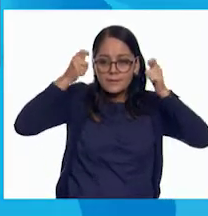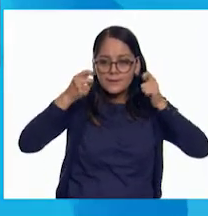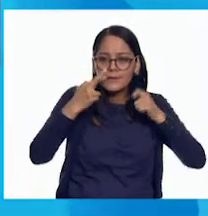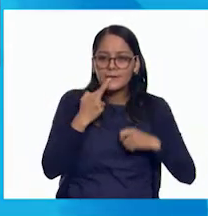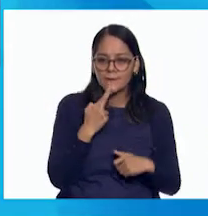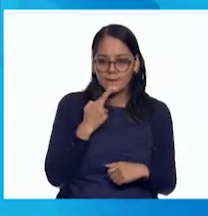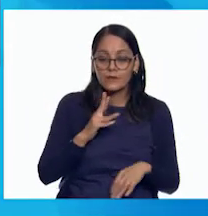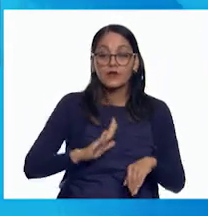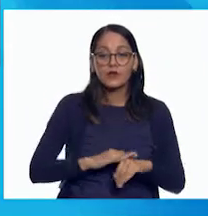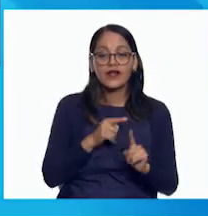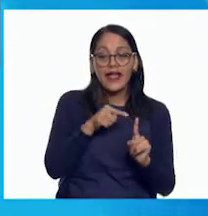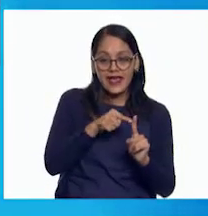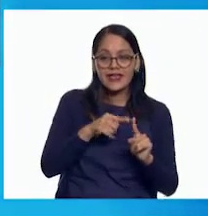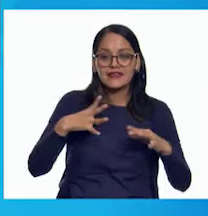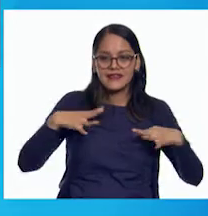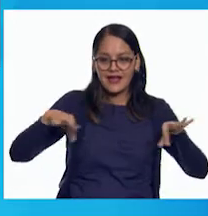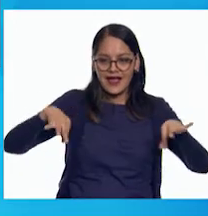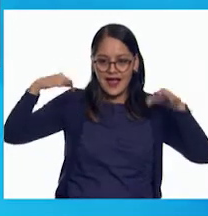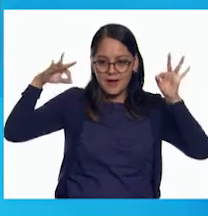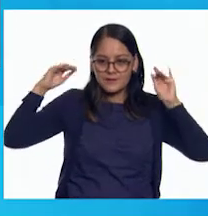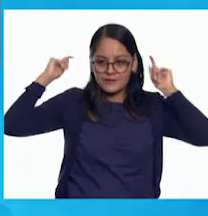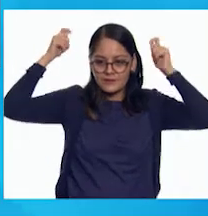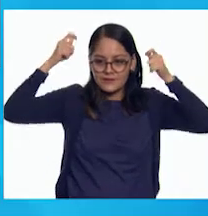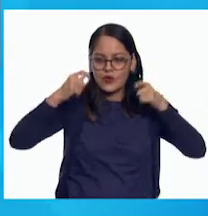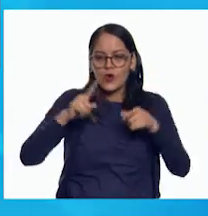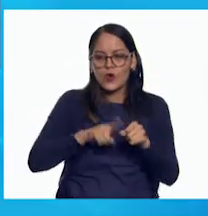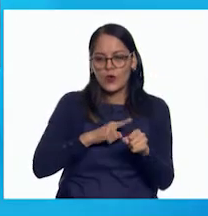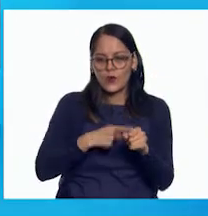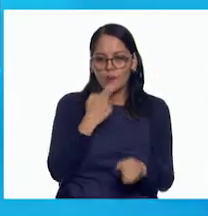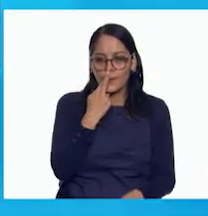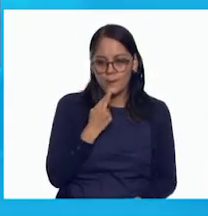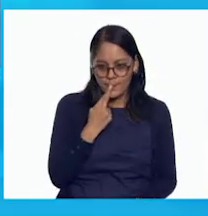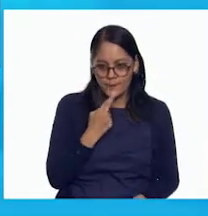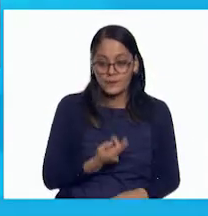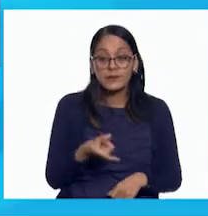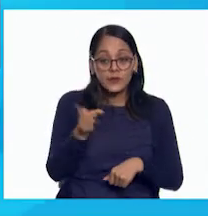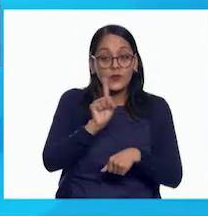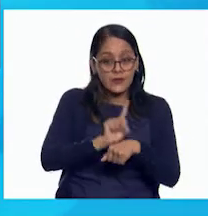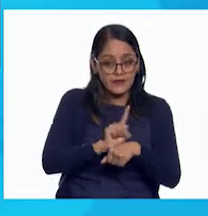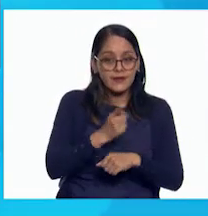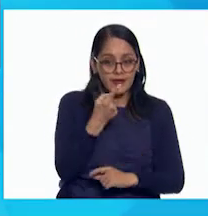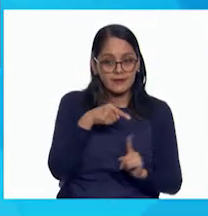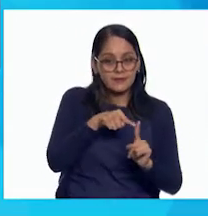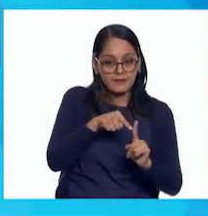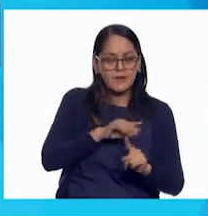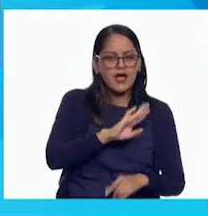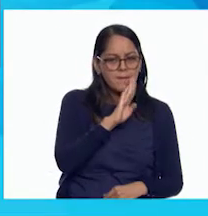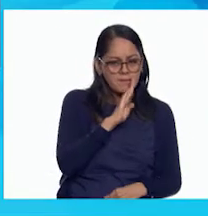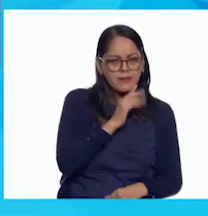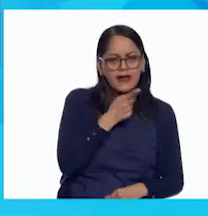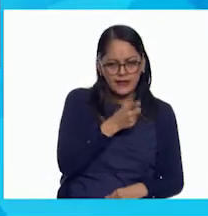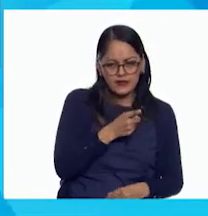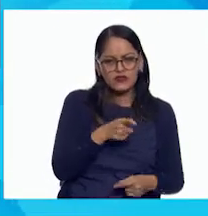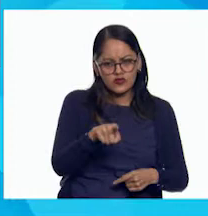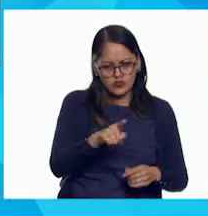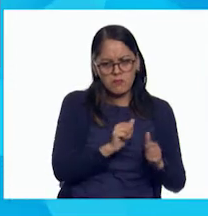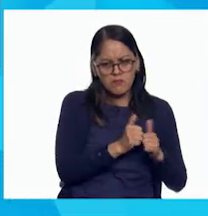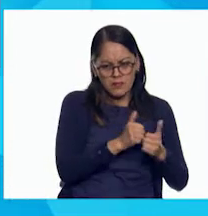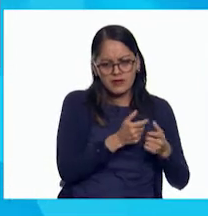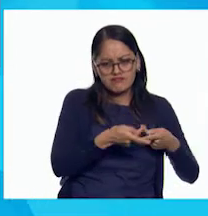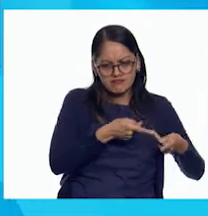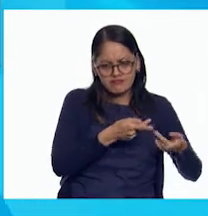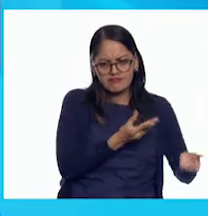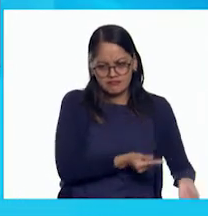porque su capa tenía un gorro o caperuza de color rojo. Una vez, Su mamá le pidió que le llevara comida a su abuelita que